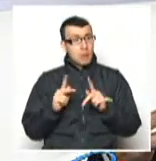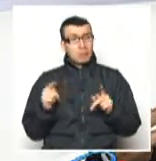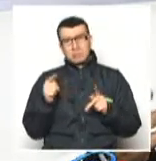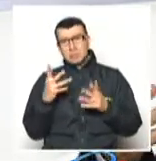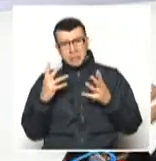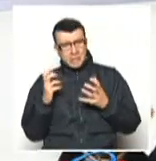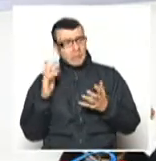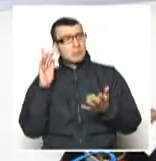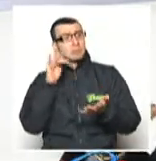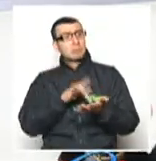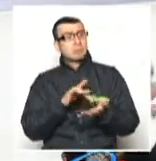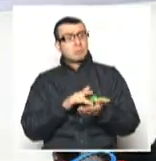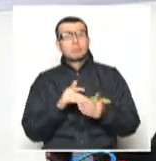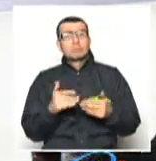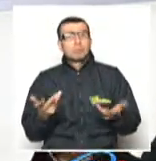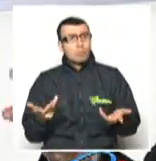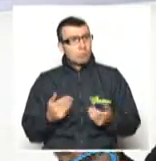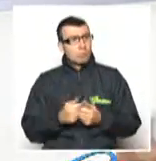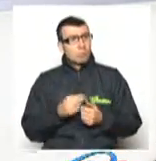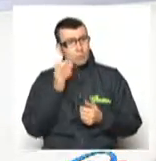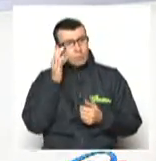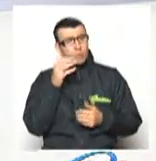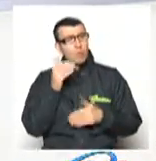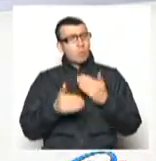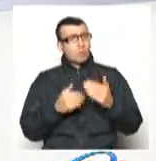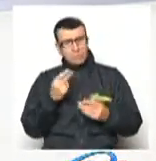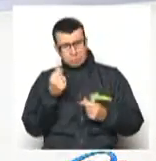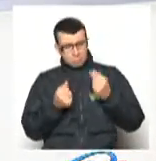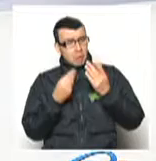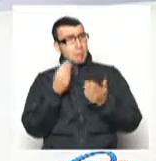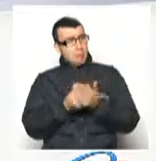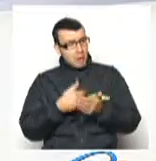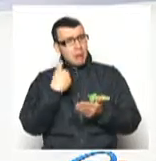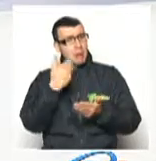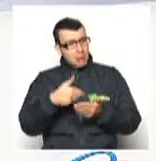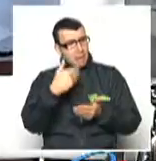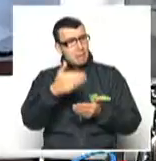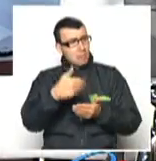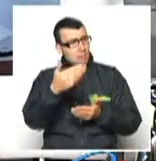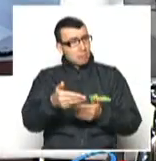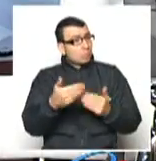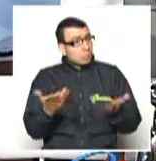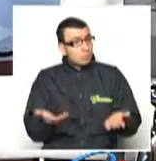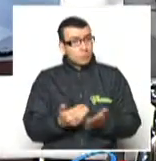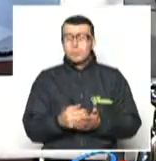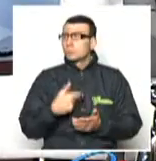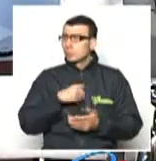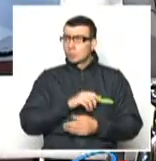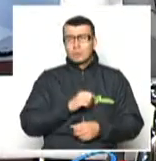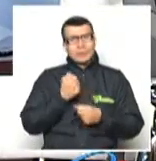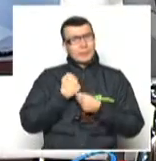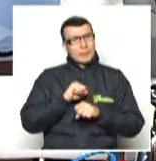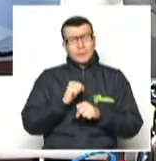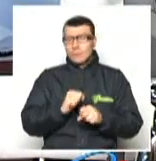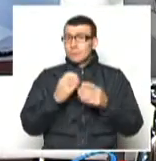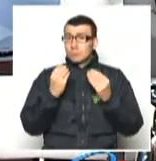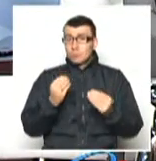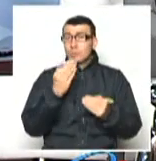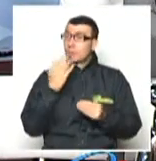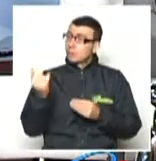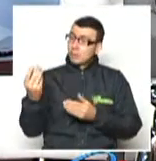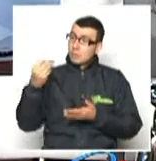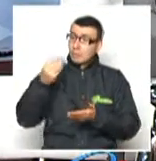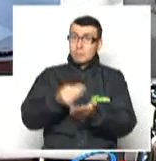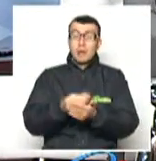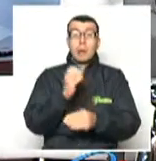quisieran acceder y de pronto un proceso de financiación existe. Claro, nosotros hemos hecho unos esfuerzos muy grandes, o sea, por decir algo, las financiaciones